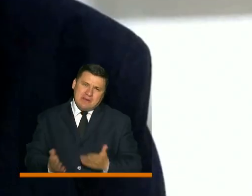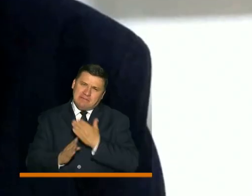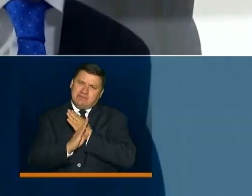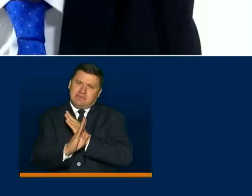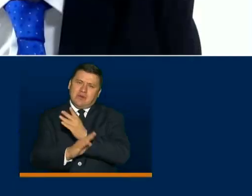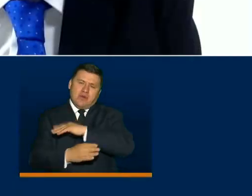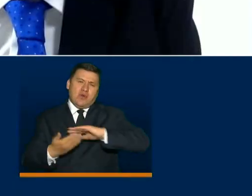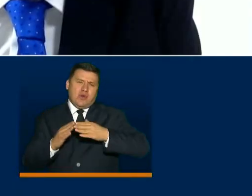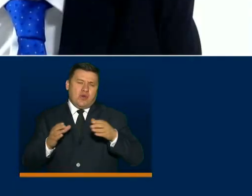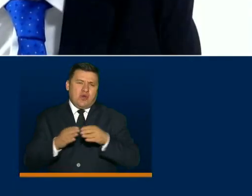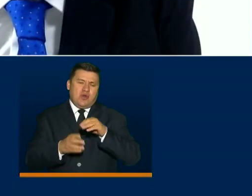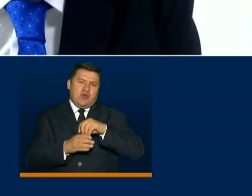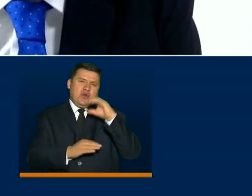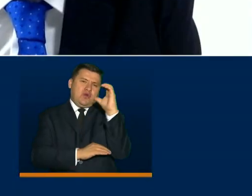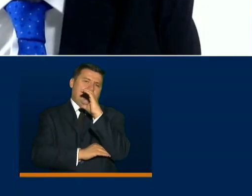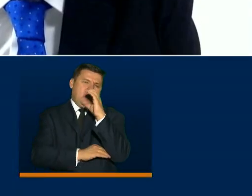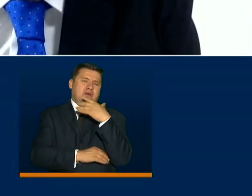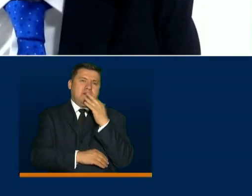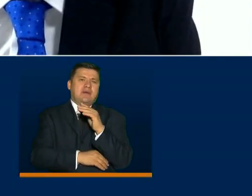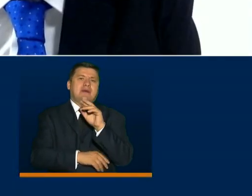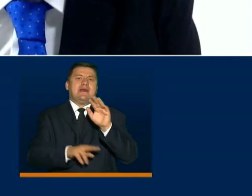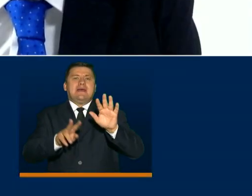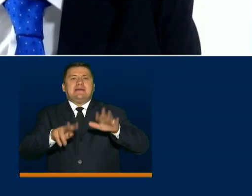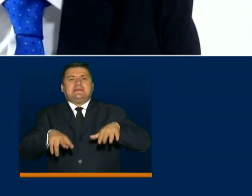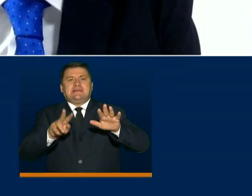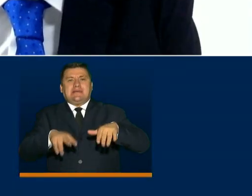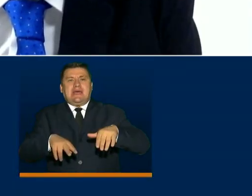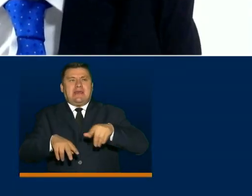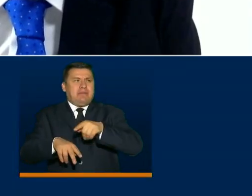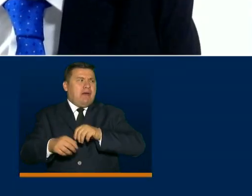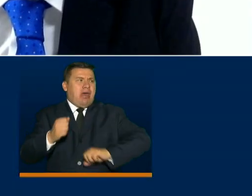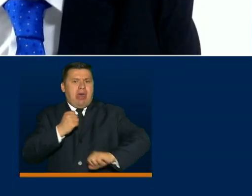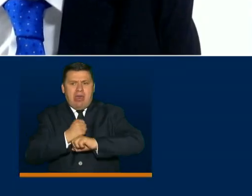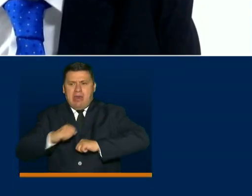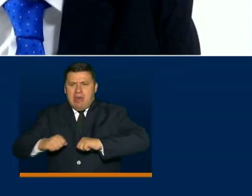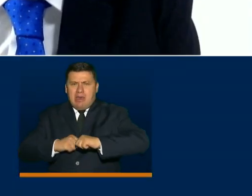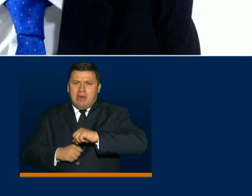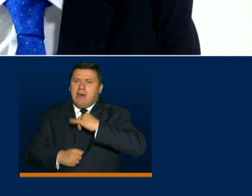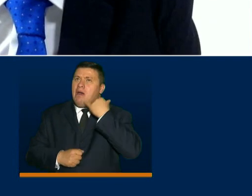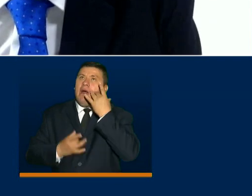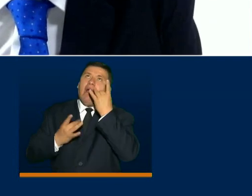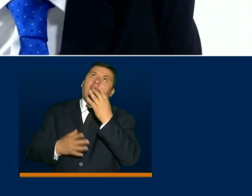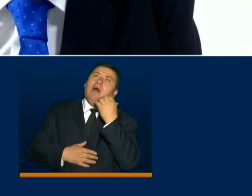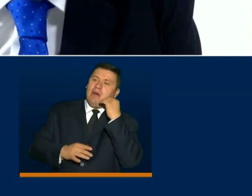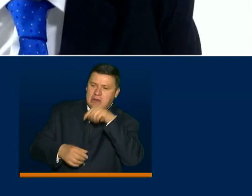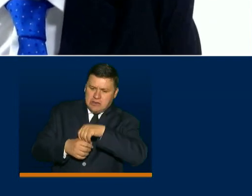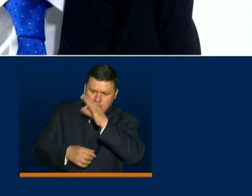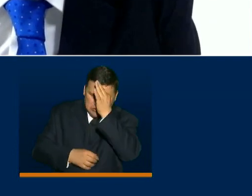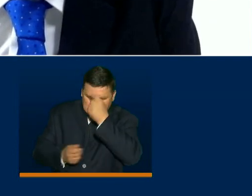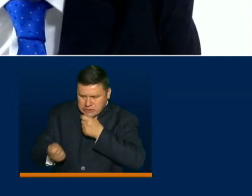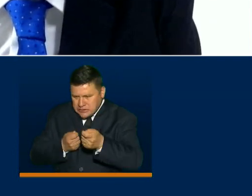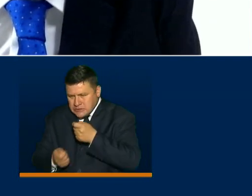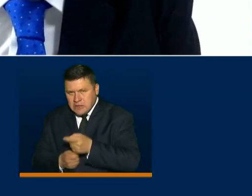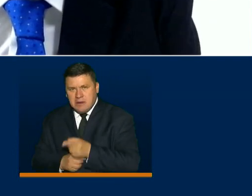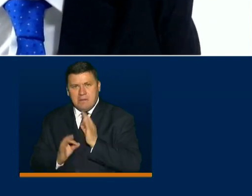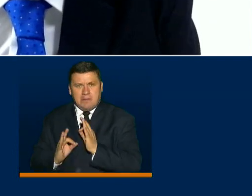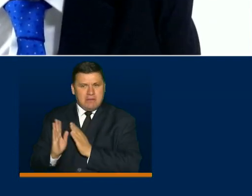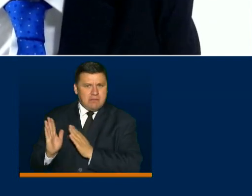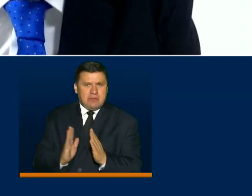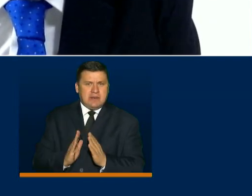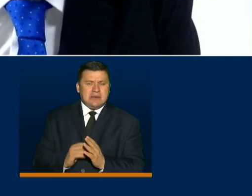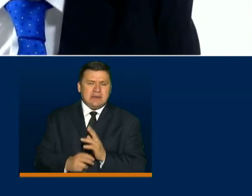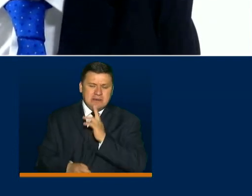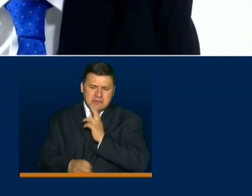proteger a la población colombiana desde hace 7 meses para que los pacientes tengan un manejo adecuado para